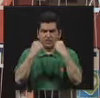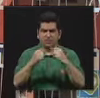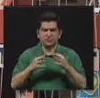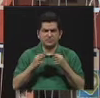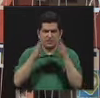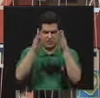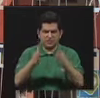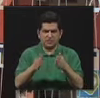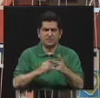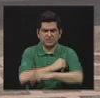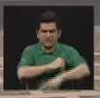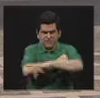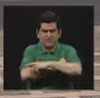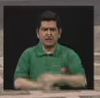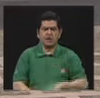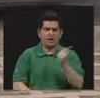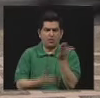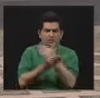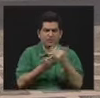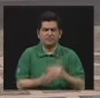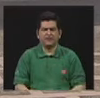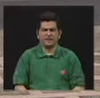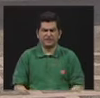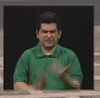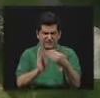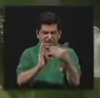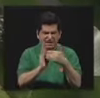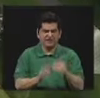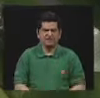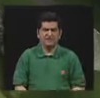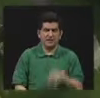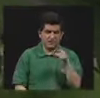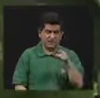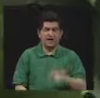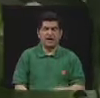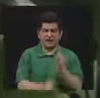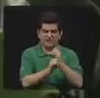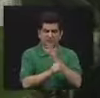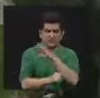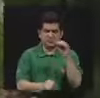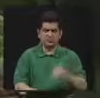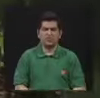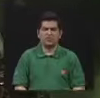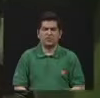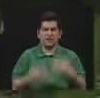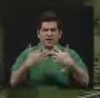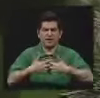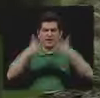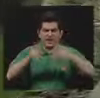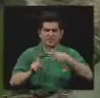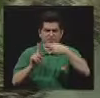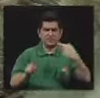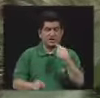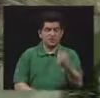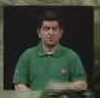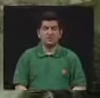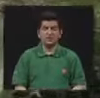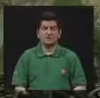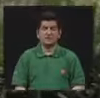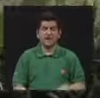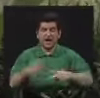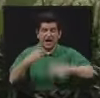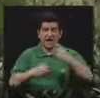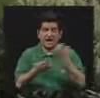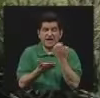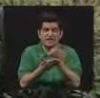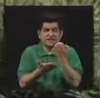sustentar con la demanda turística que entra al país. Otro aspecto que molesta a ProTour y a los empresarios hoteleros es que el gobierno niega que existe una crisis